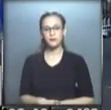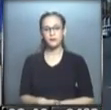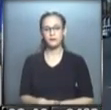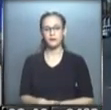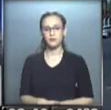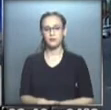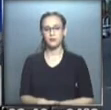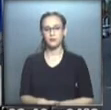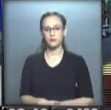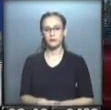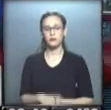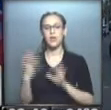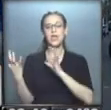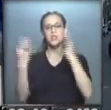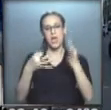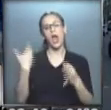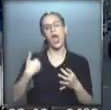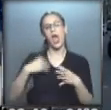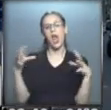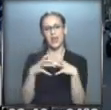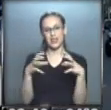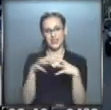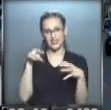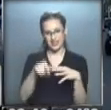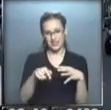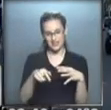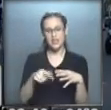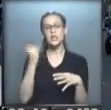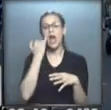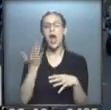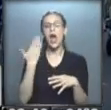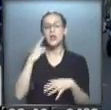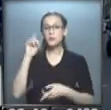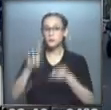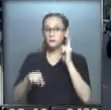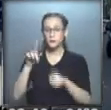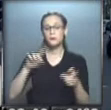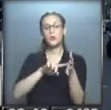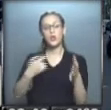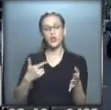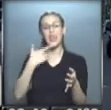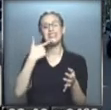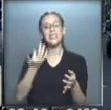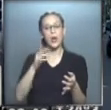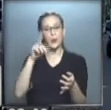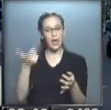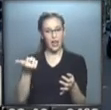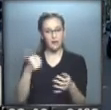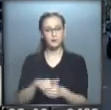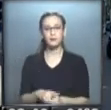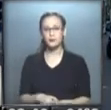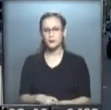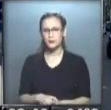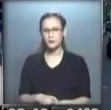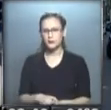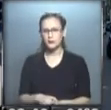sus puertas a la selección argentina y de acuerdo a lo predeterminado ya en Buenos Aires, Alejandro Sabela pondrá un cuadro ofensivo